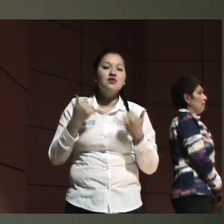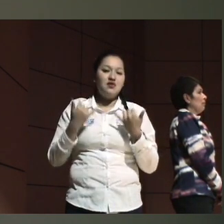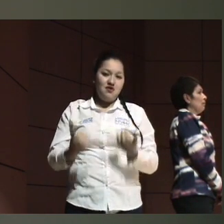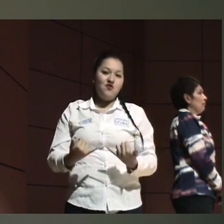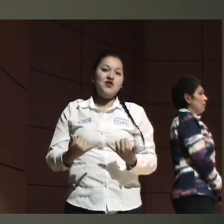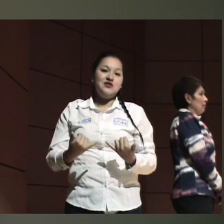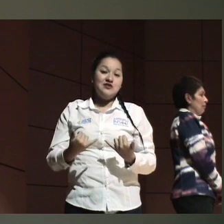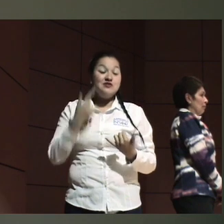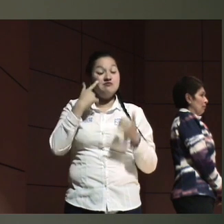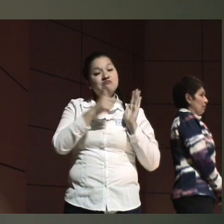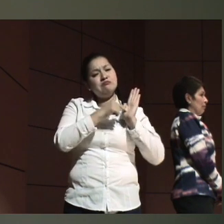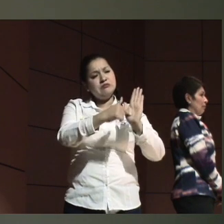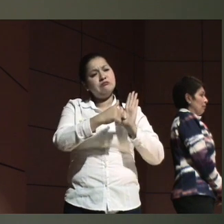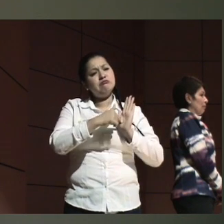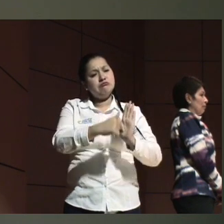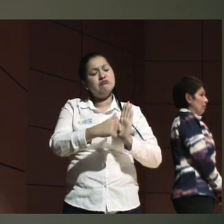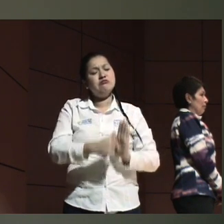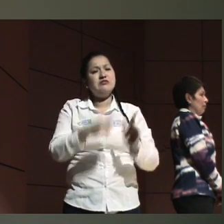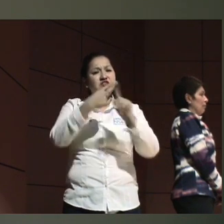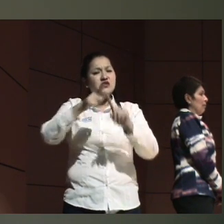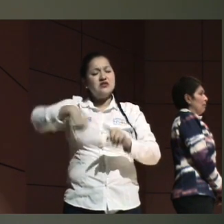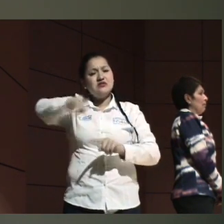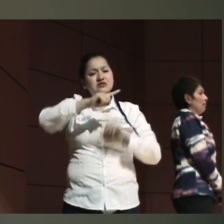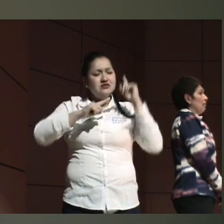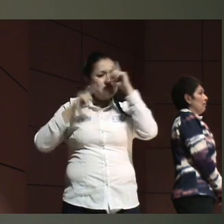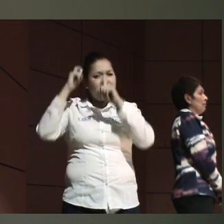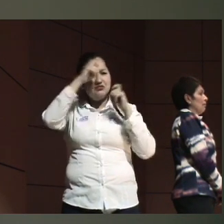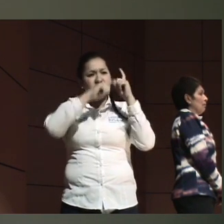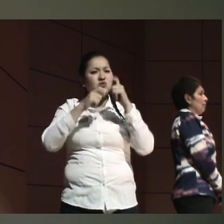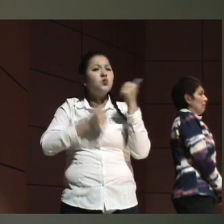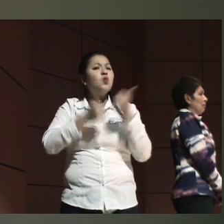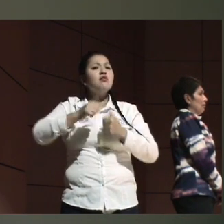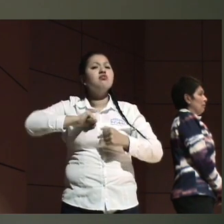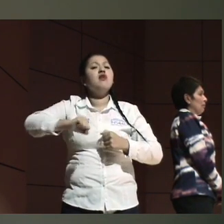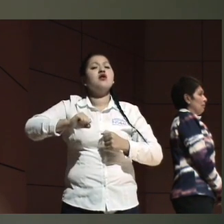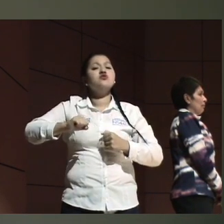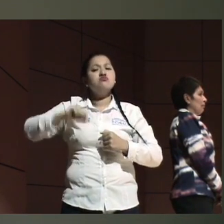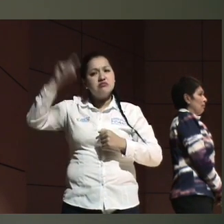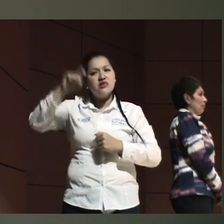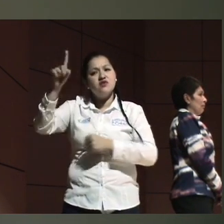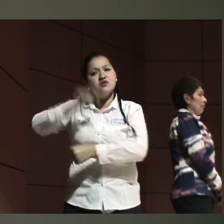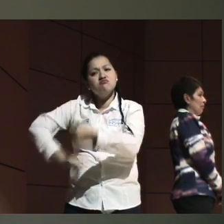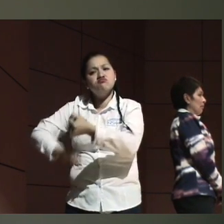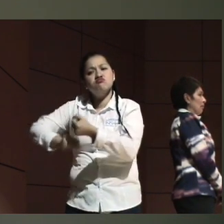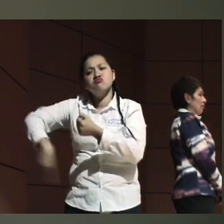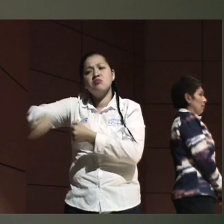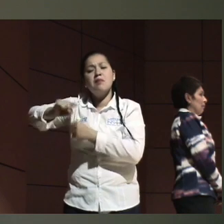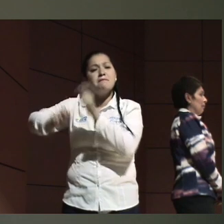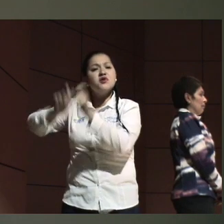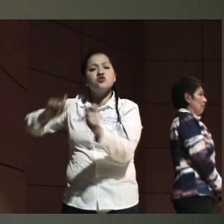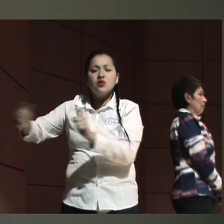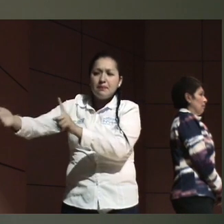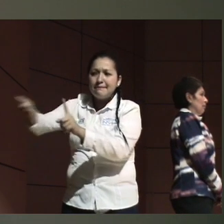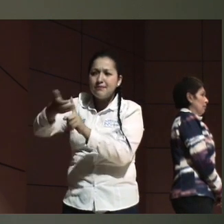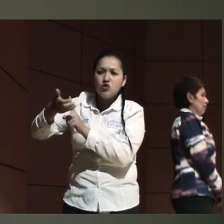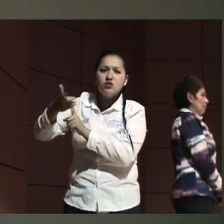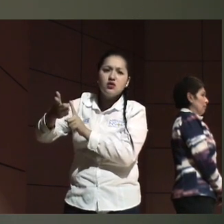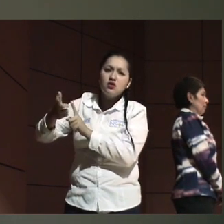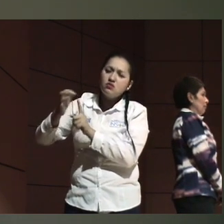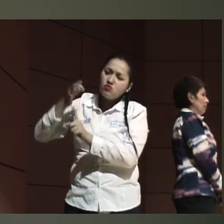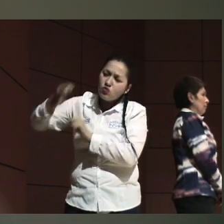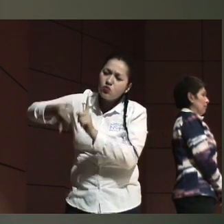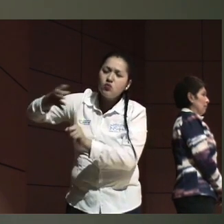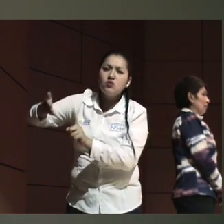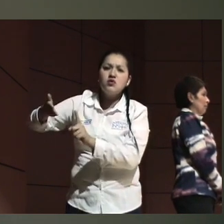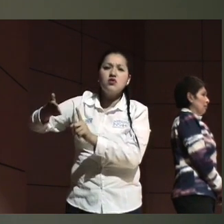plantean todas las preguntas del caso frente a cuáles son los derechos que tenemos que ayudar a proteger a salvaguardar o como lo